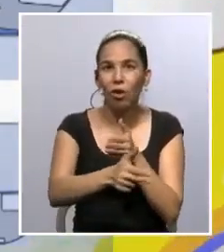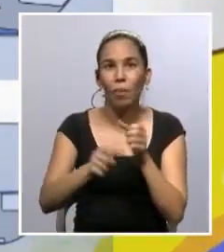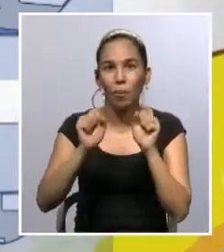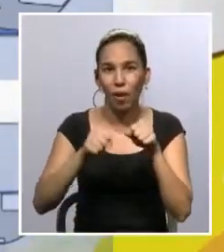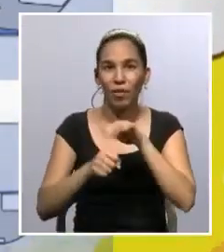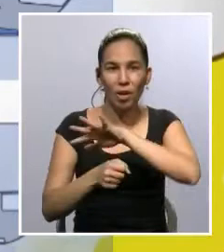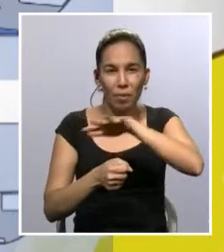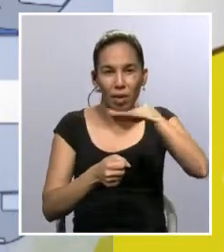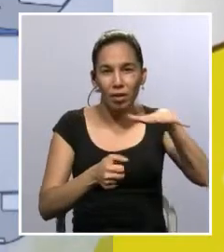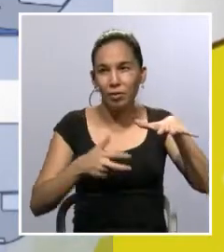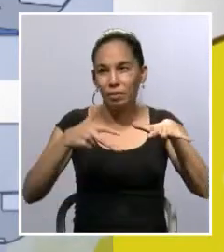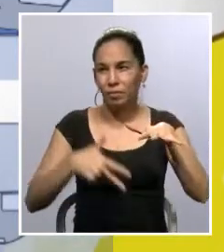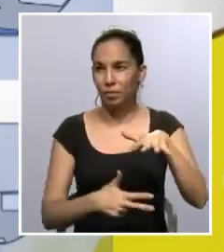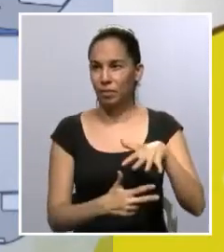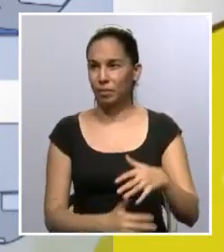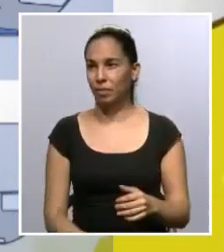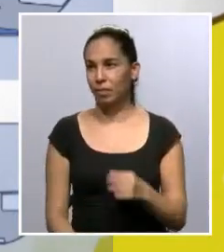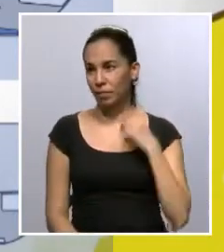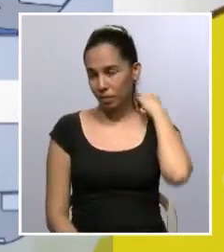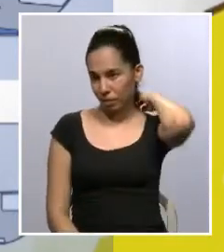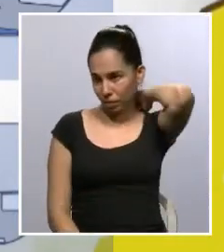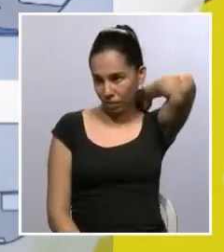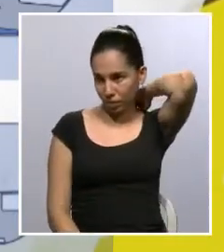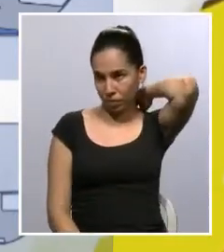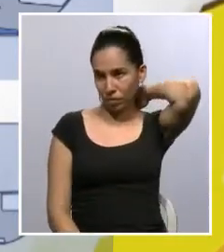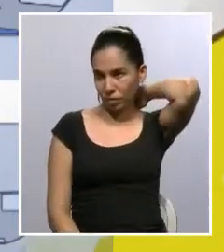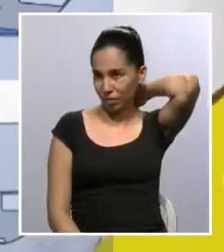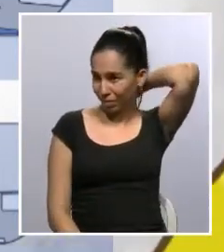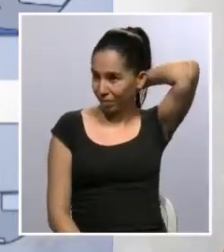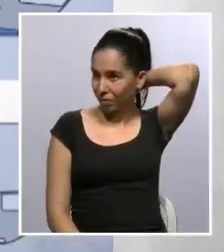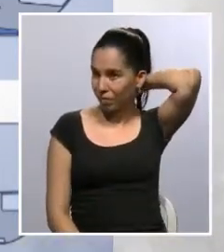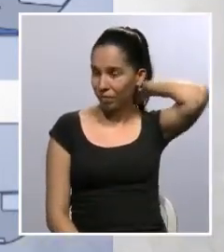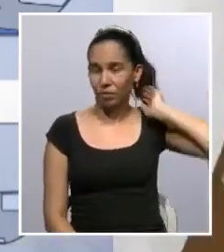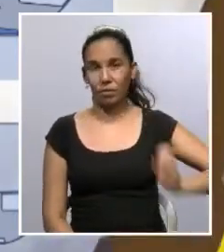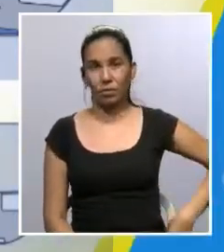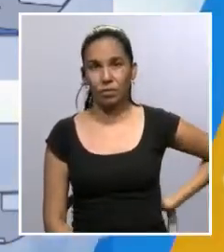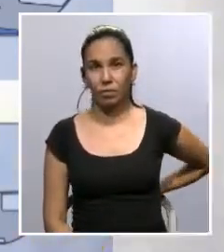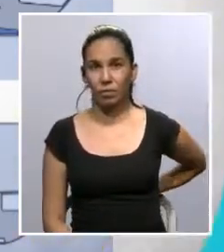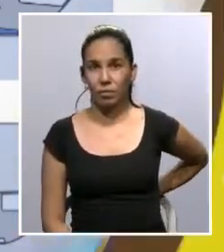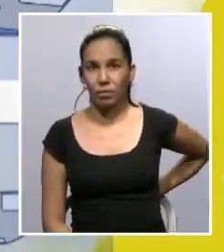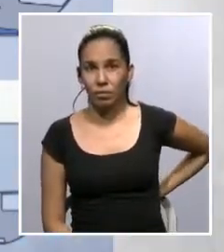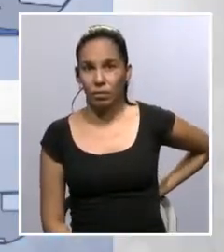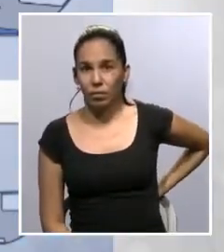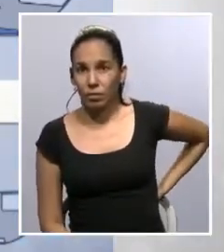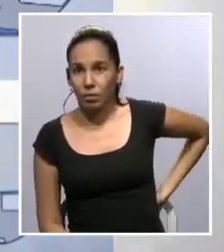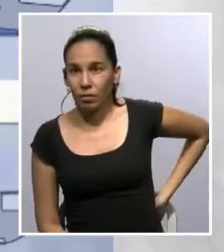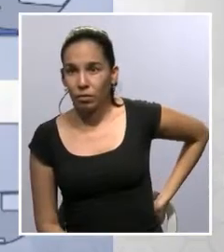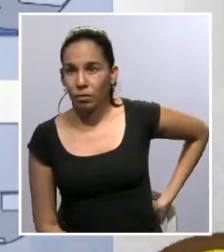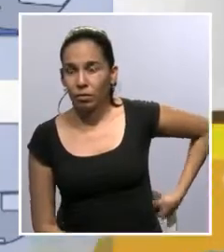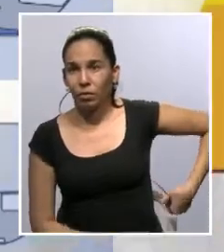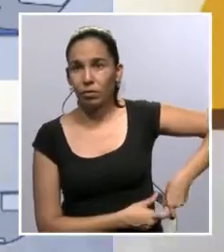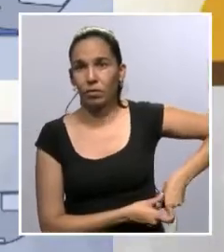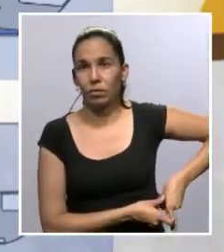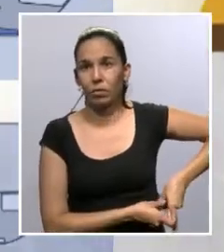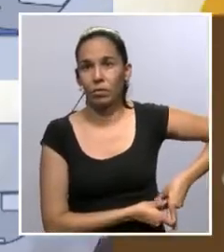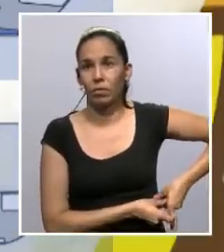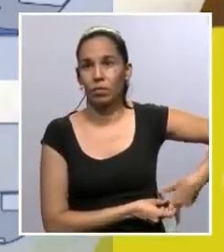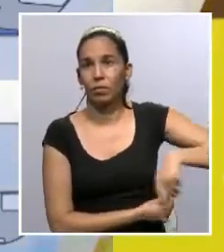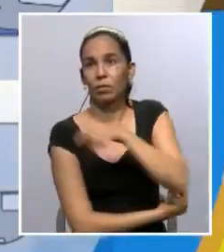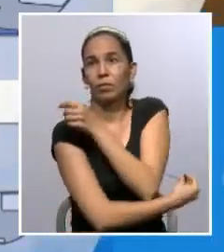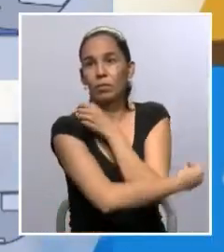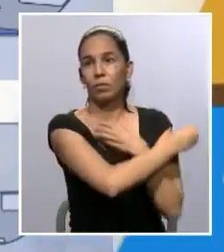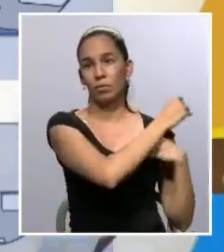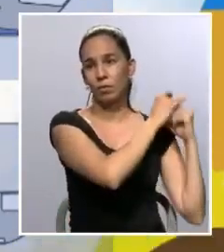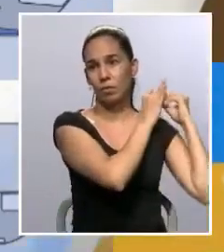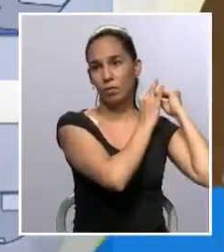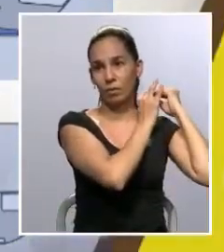Podríamos hacer otra vez para tener más claro este ejemplo, que es el más clásico, o por lo menos más